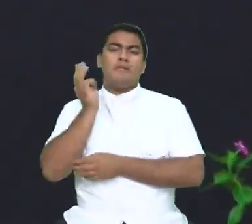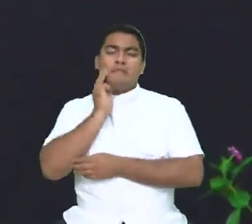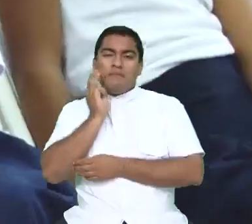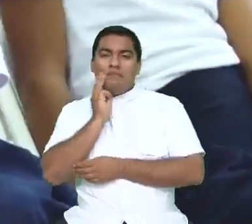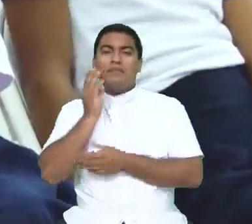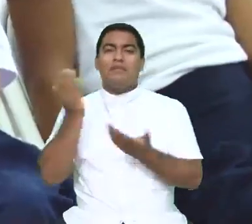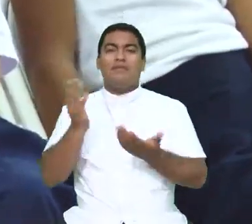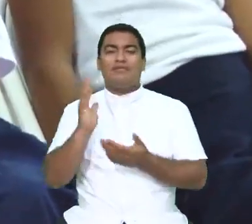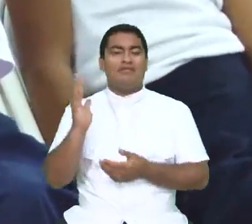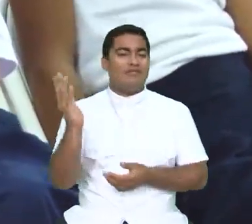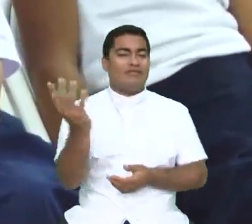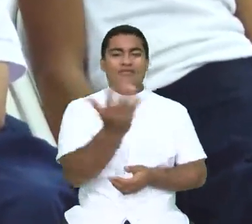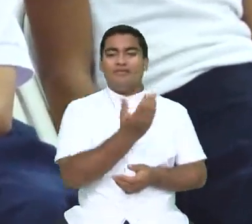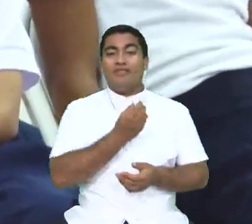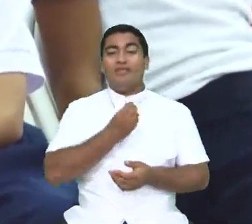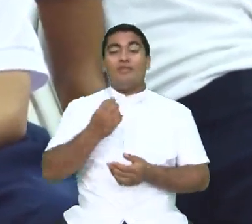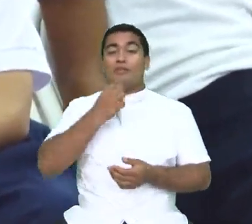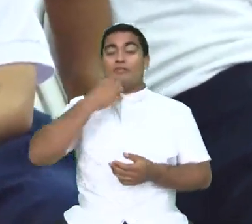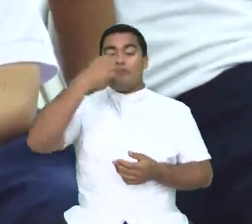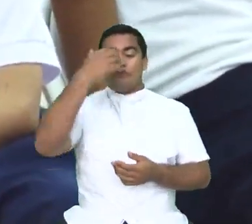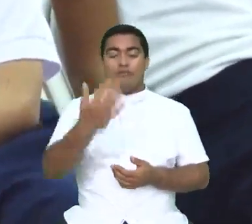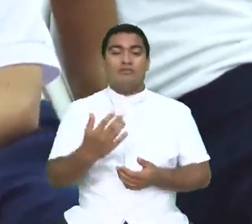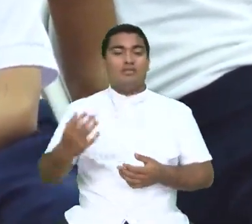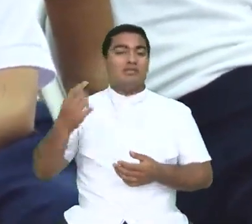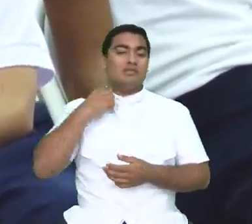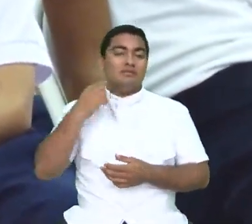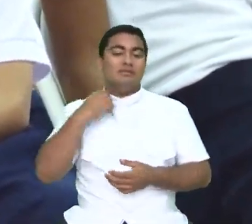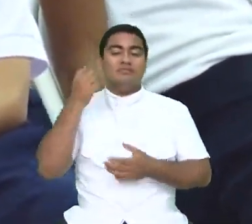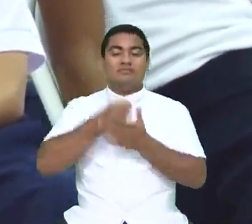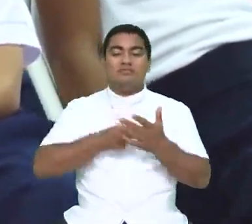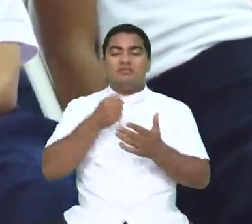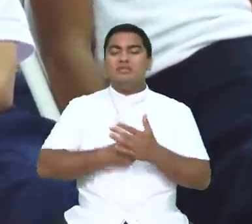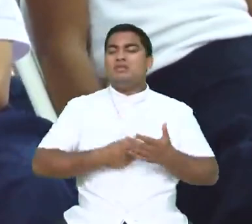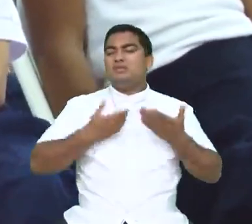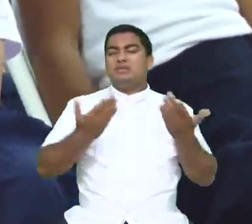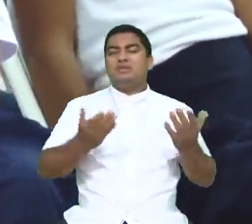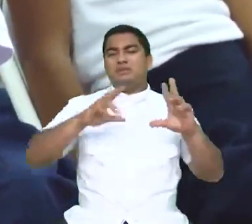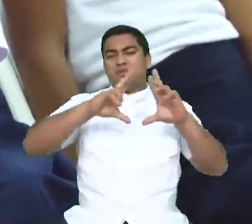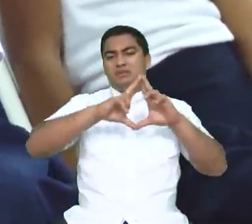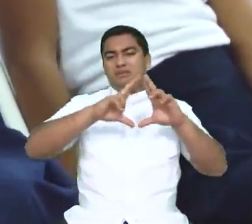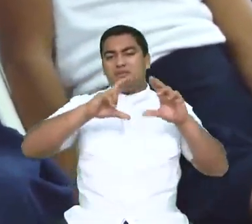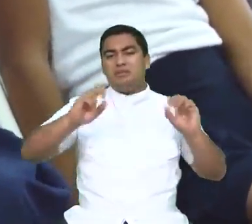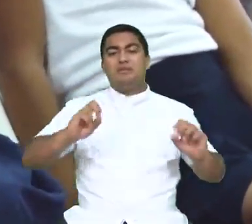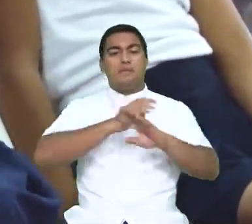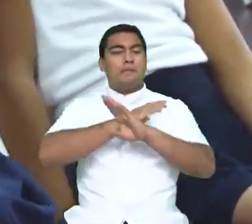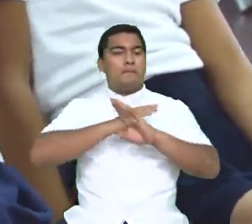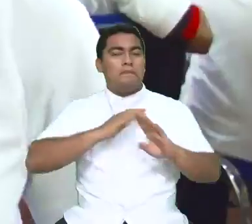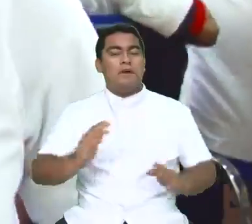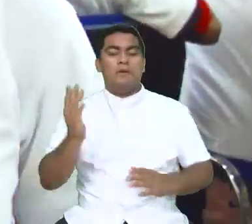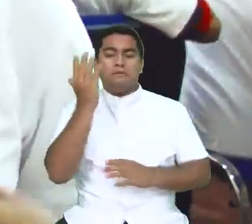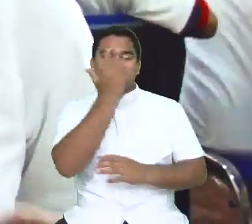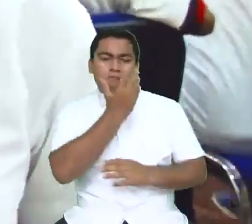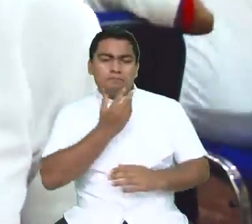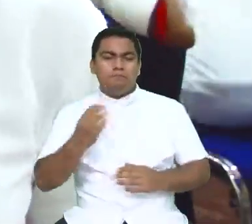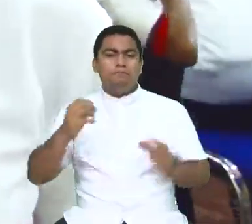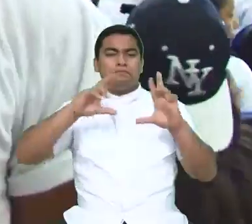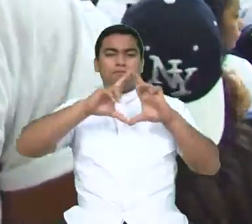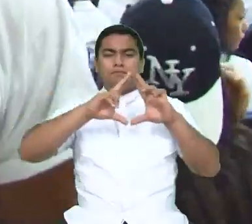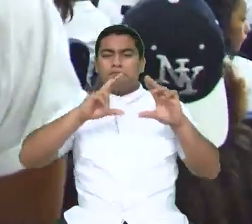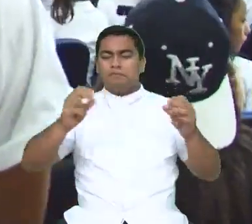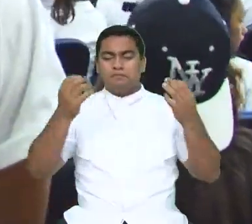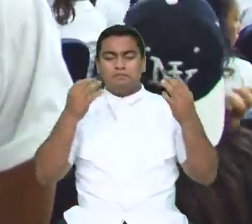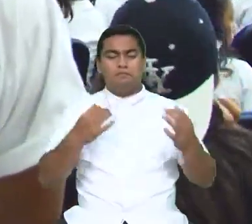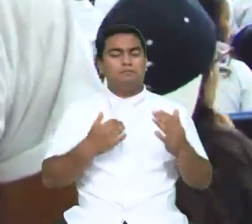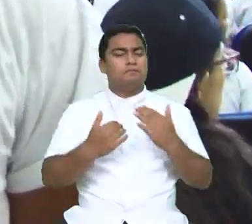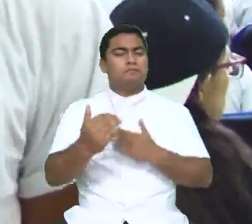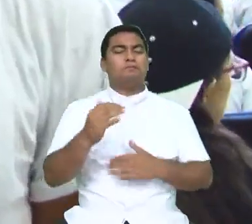todas, porque siempre luchamos, siempre luchan para tener una Nicaragua en paz, una Nicaragua linda, una Nicaragua que salga adelante. Pues